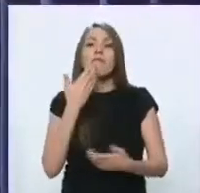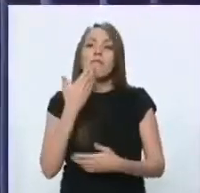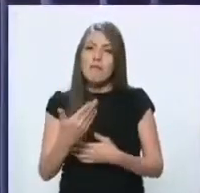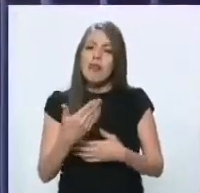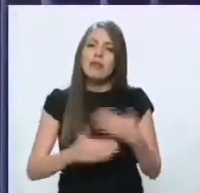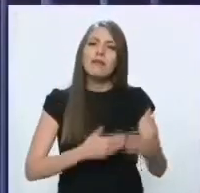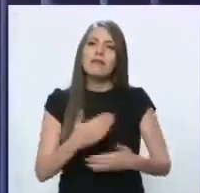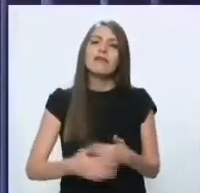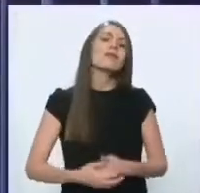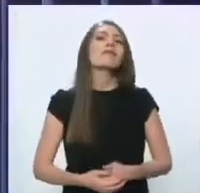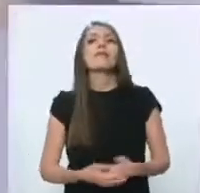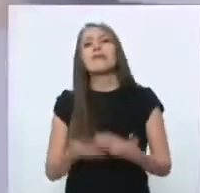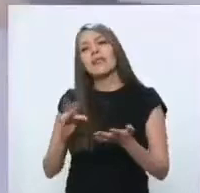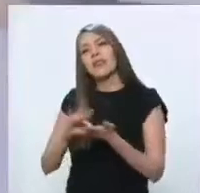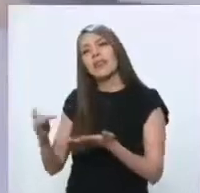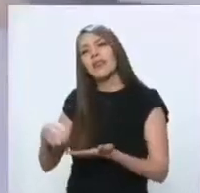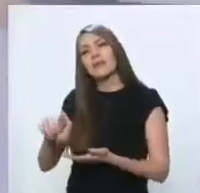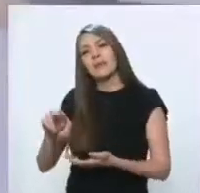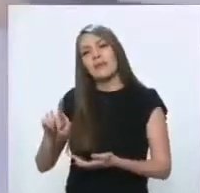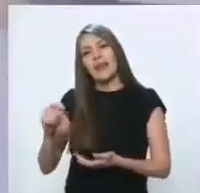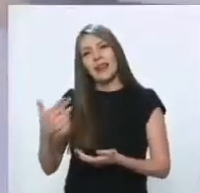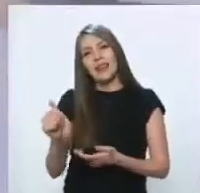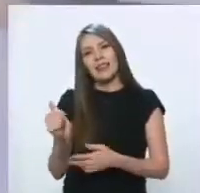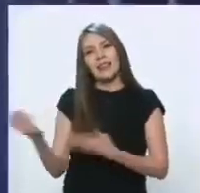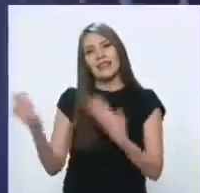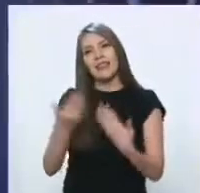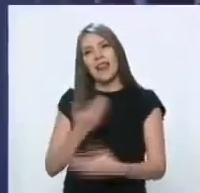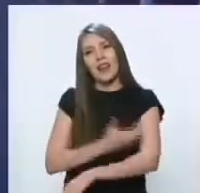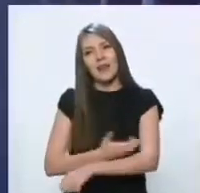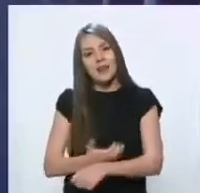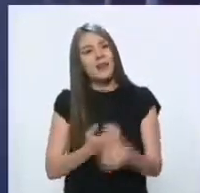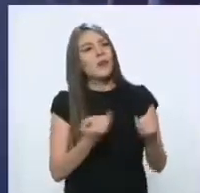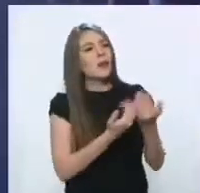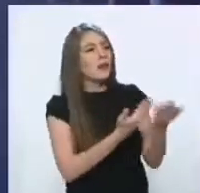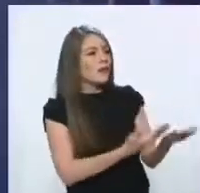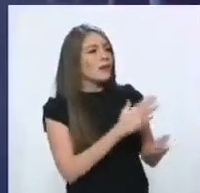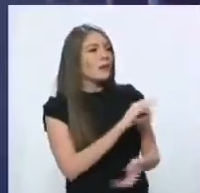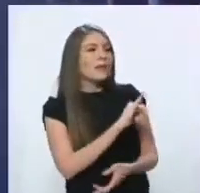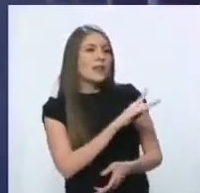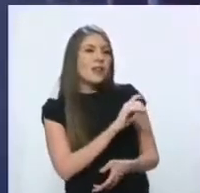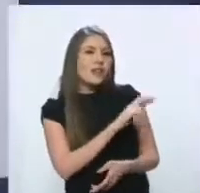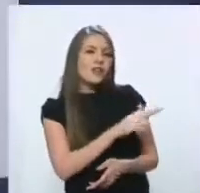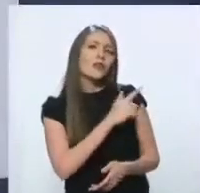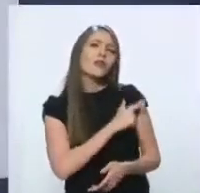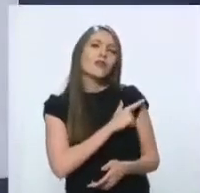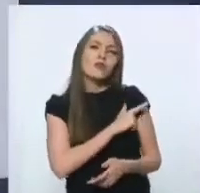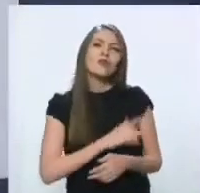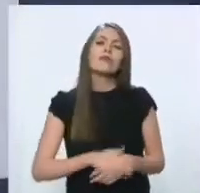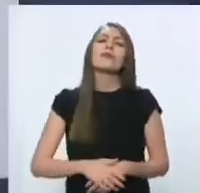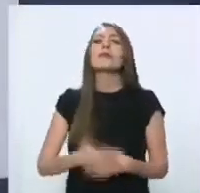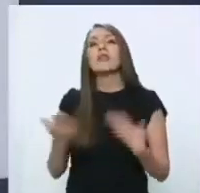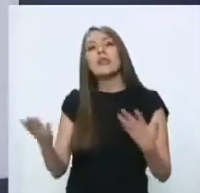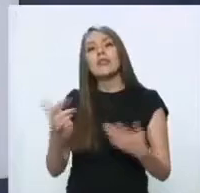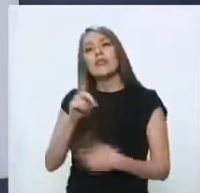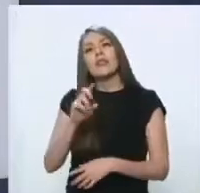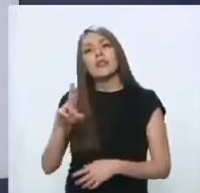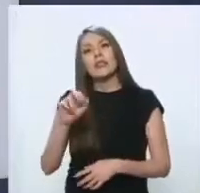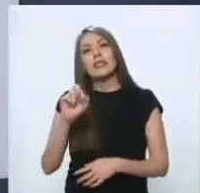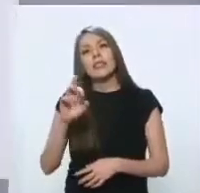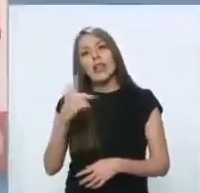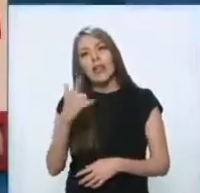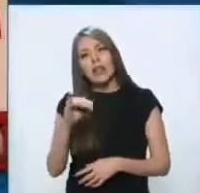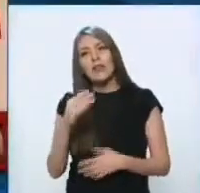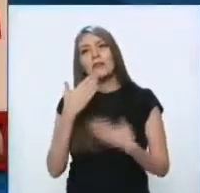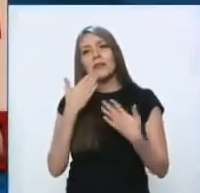Samarripa, muchísimas gracias por habernos acompañado esta noche. Víctor Aramburu, un gusto haberte recibido. Gracias, doctor Juan. Sergio Aguayo, muchísimas gracias,